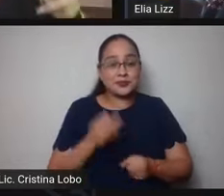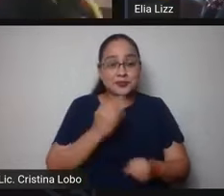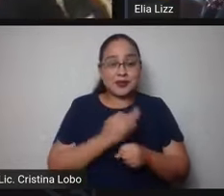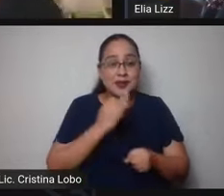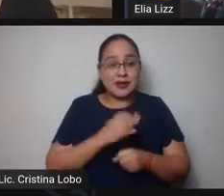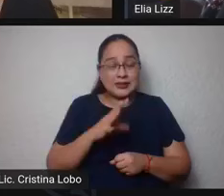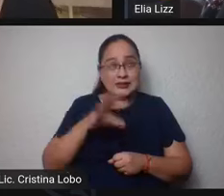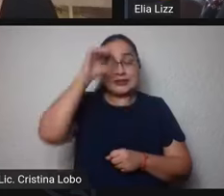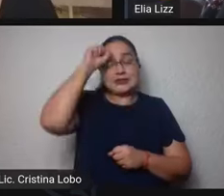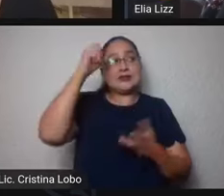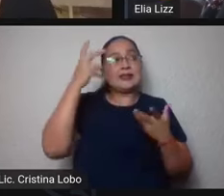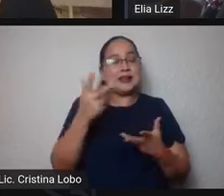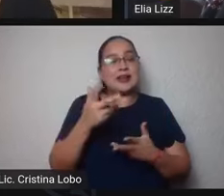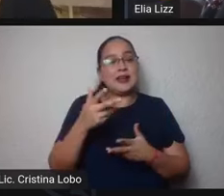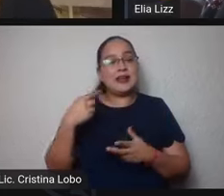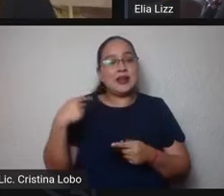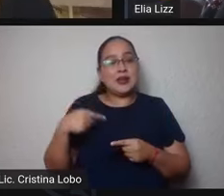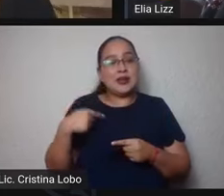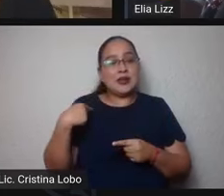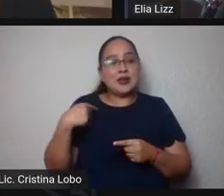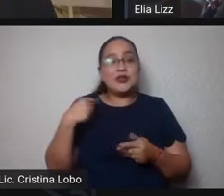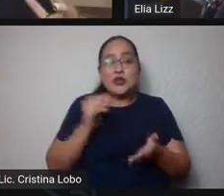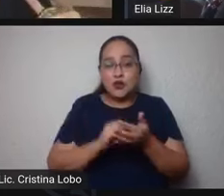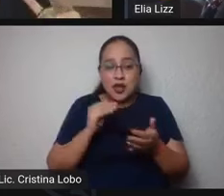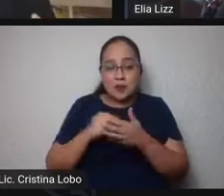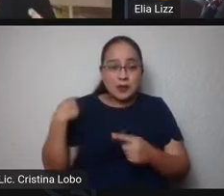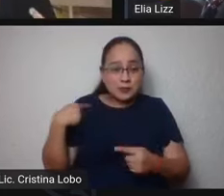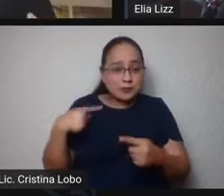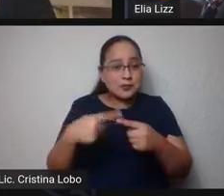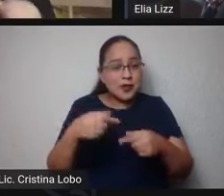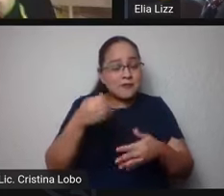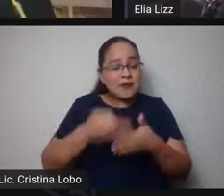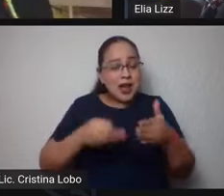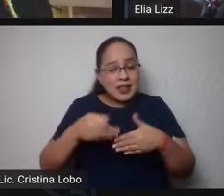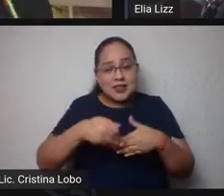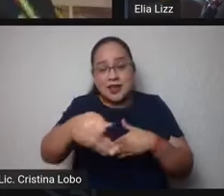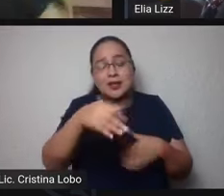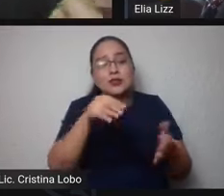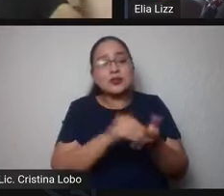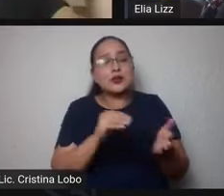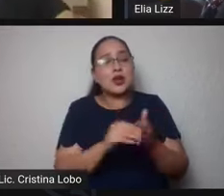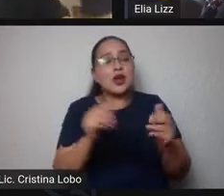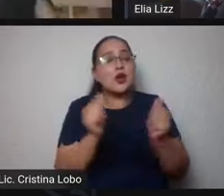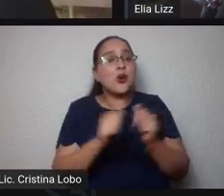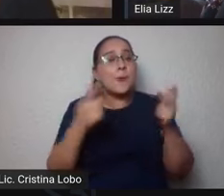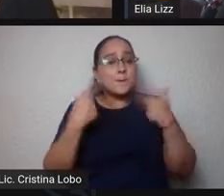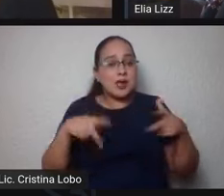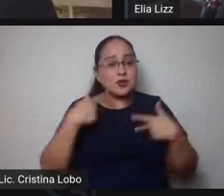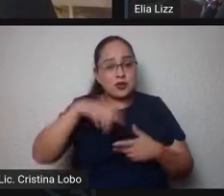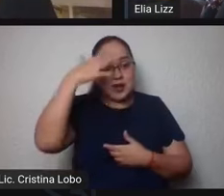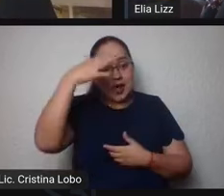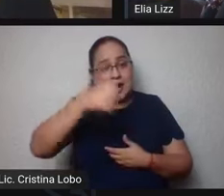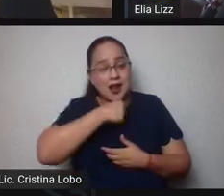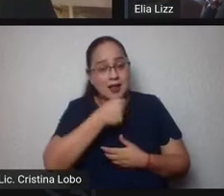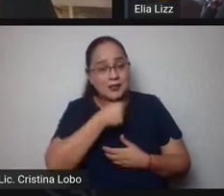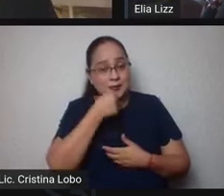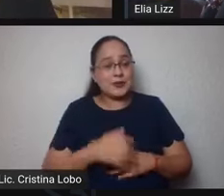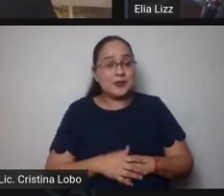todo el camino que nos hace falta por recorrer, Eli, con las personas adultas mayores. Fíjate, hace poco se hablaba